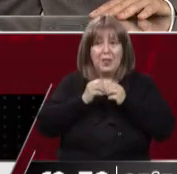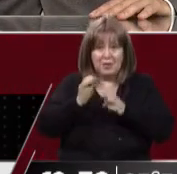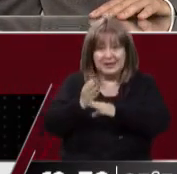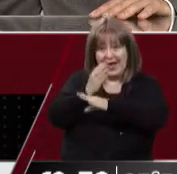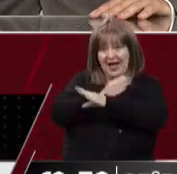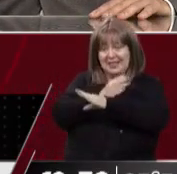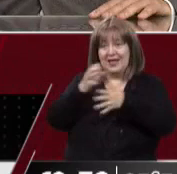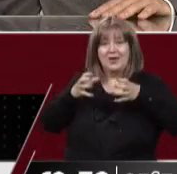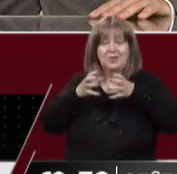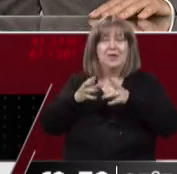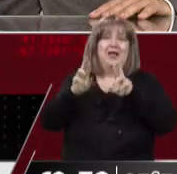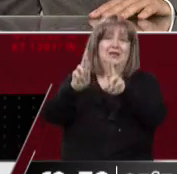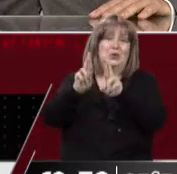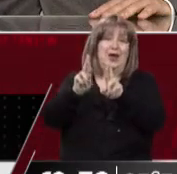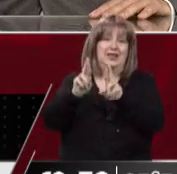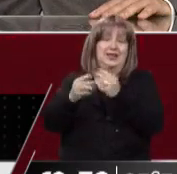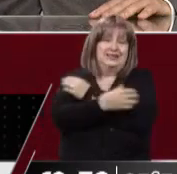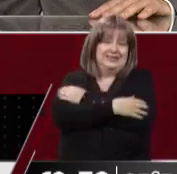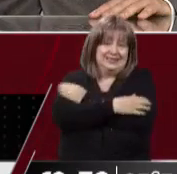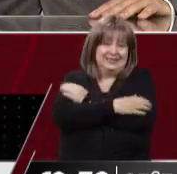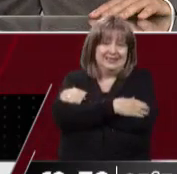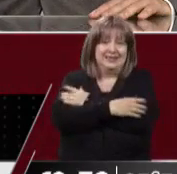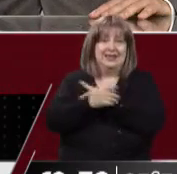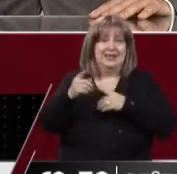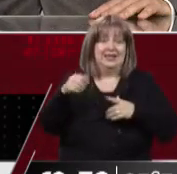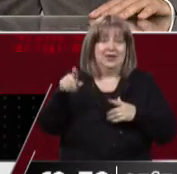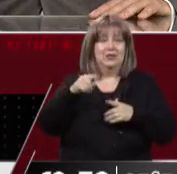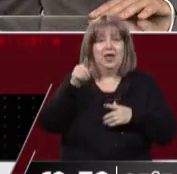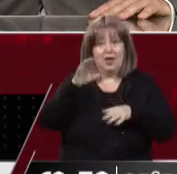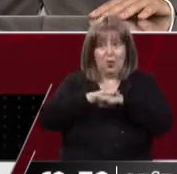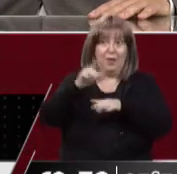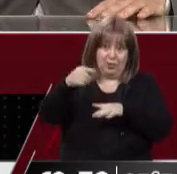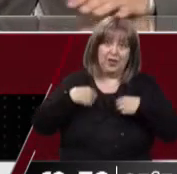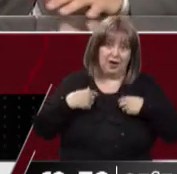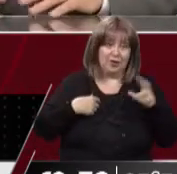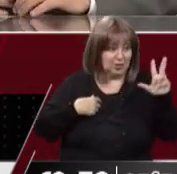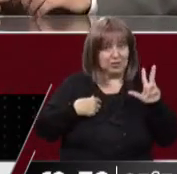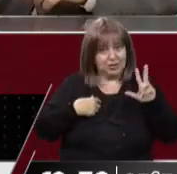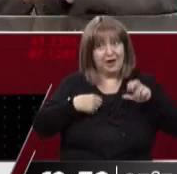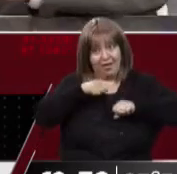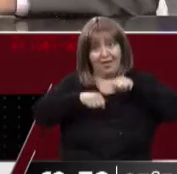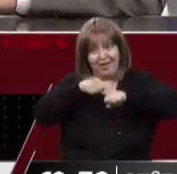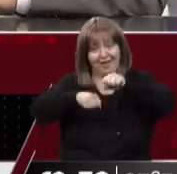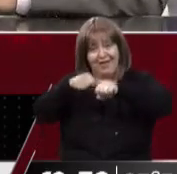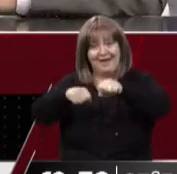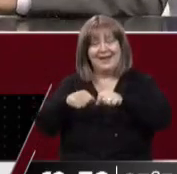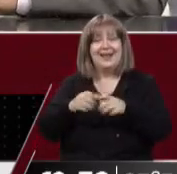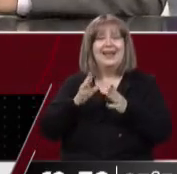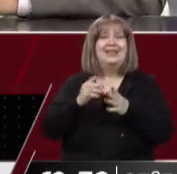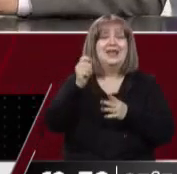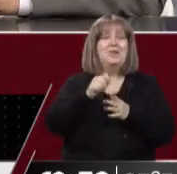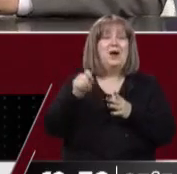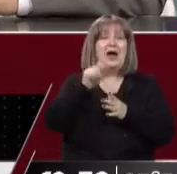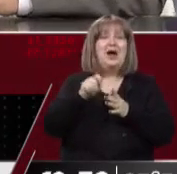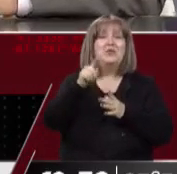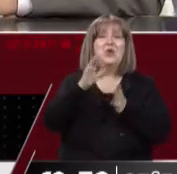el Mundial, para decirle suerte y decirle que ustedes generan todo esto. Toda esta pasión inexplicable. Ustedes arroben, pongan el